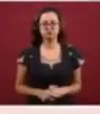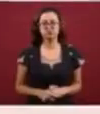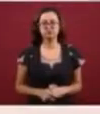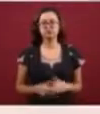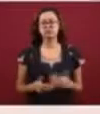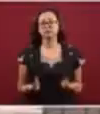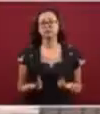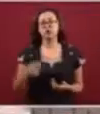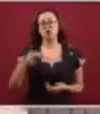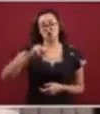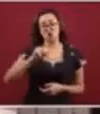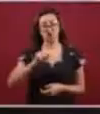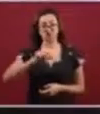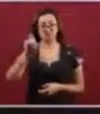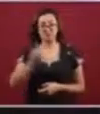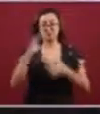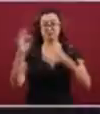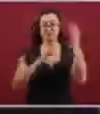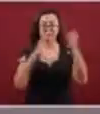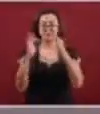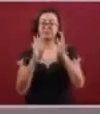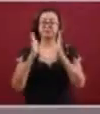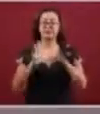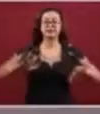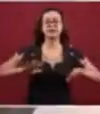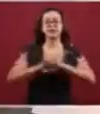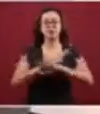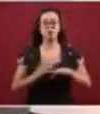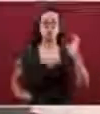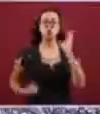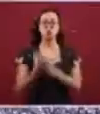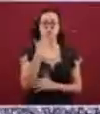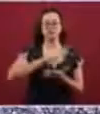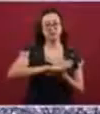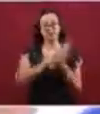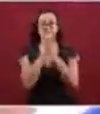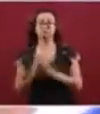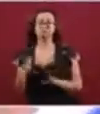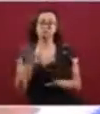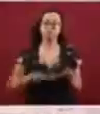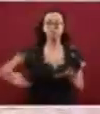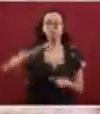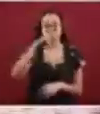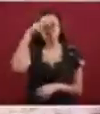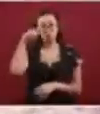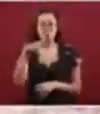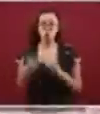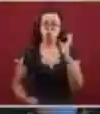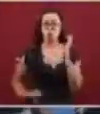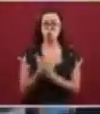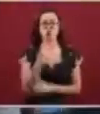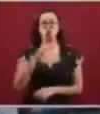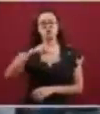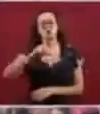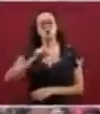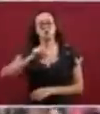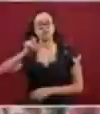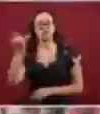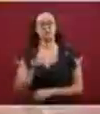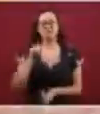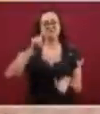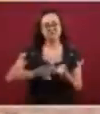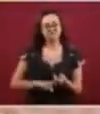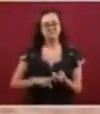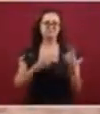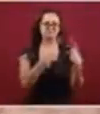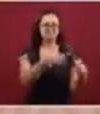La agencia de noticias Notimex cambió. Respondiendo a la nueva transformación social de México, la nueva Notimex se distingue como un